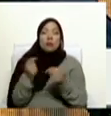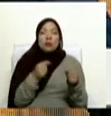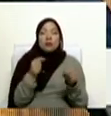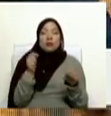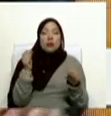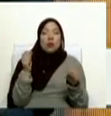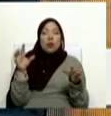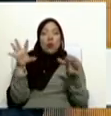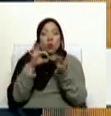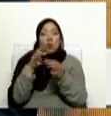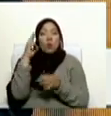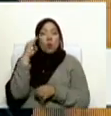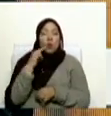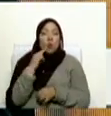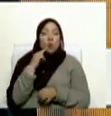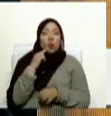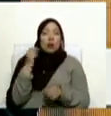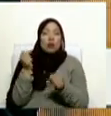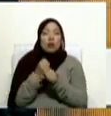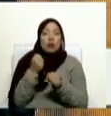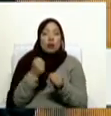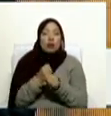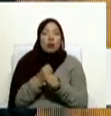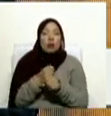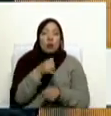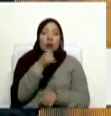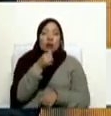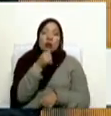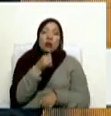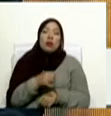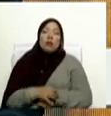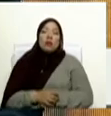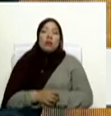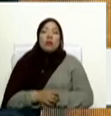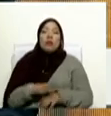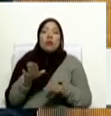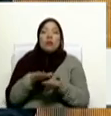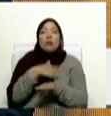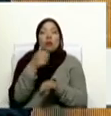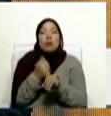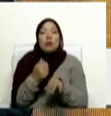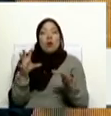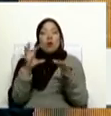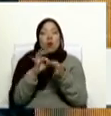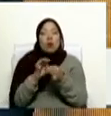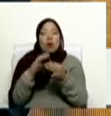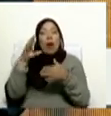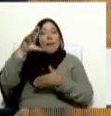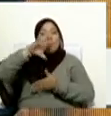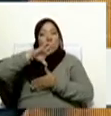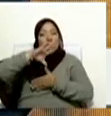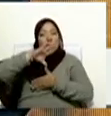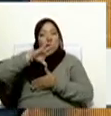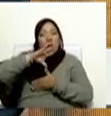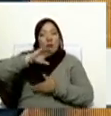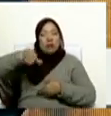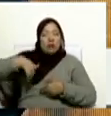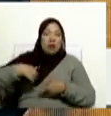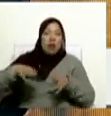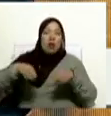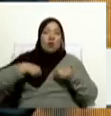Bolívar acá en este discurso plantea un principio de unidad de nuestra América que vale bien